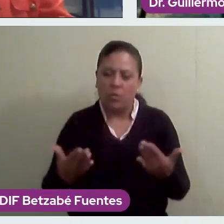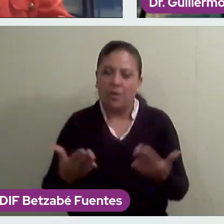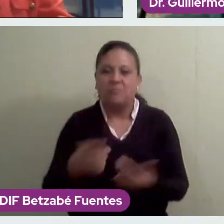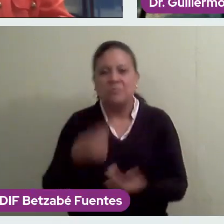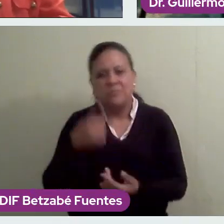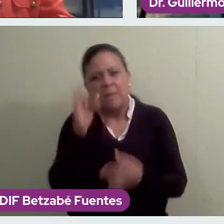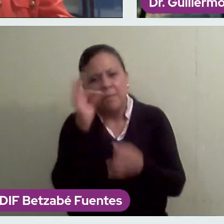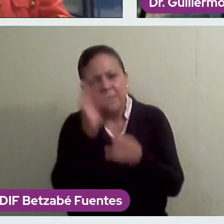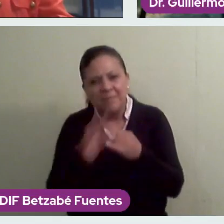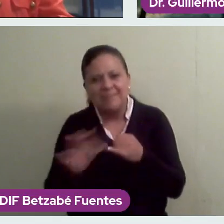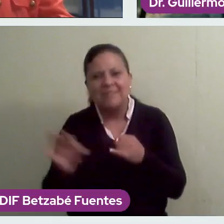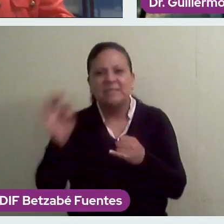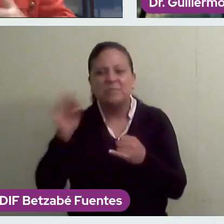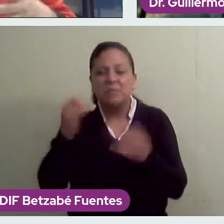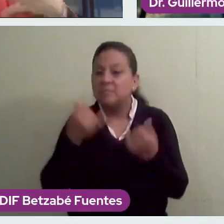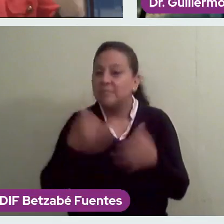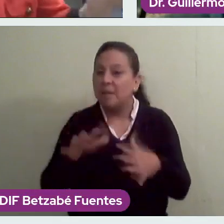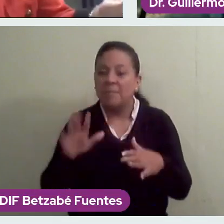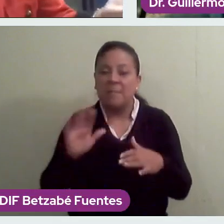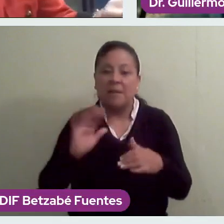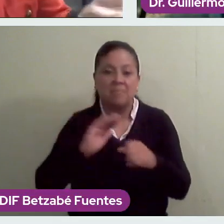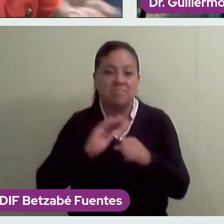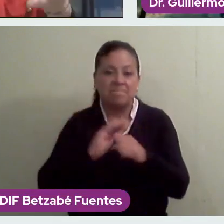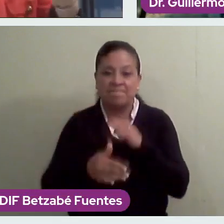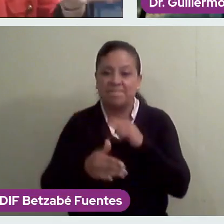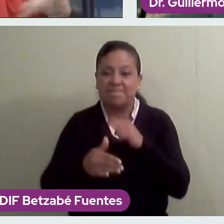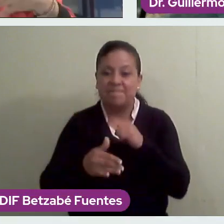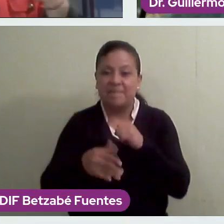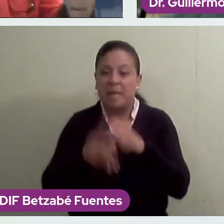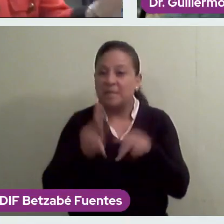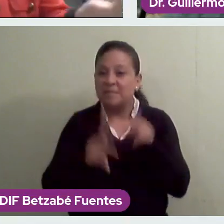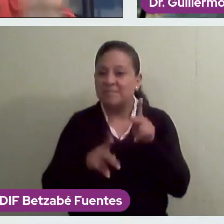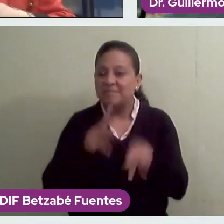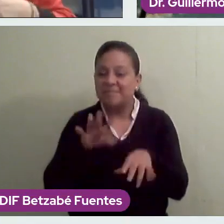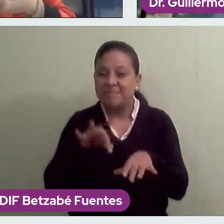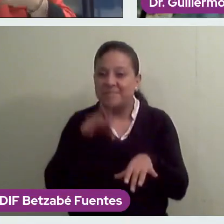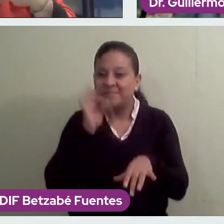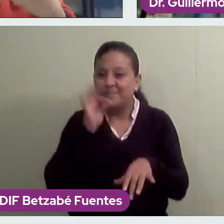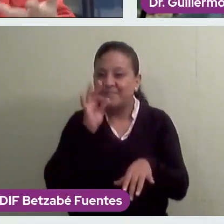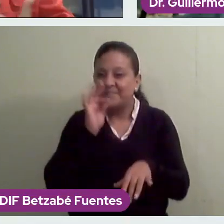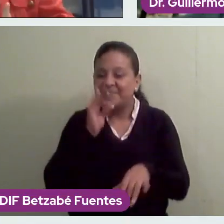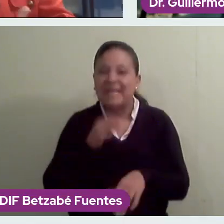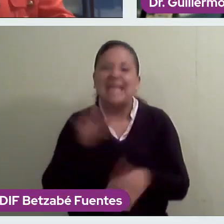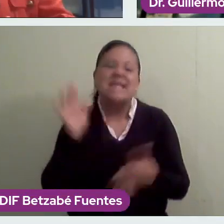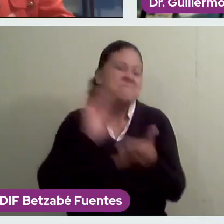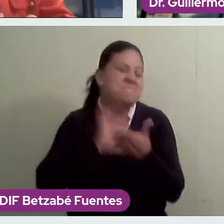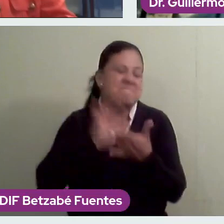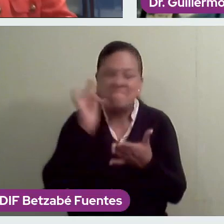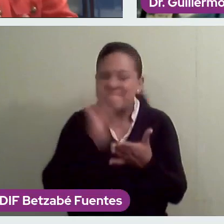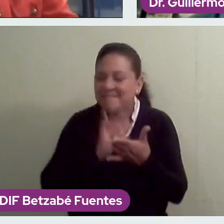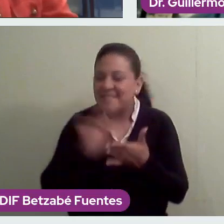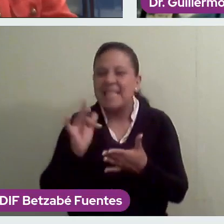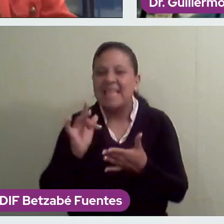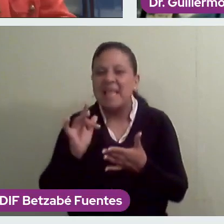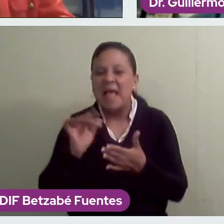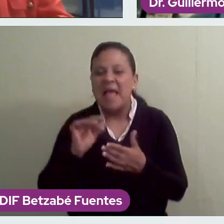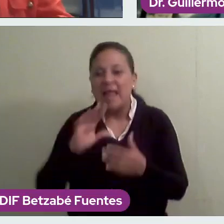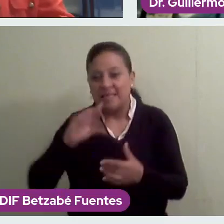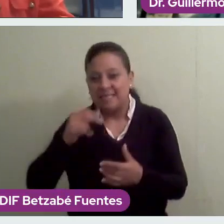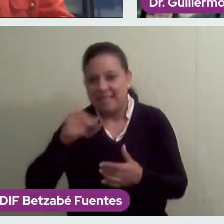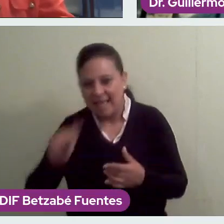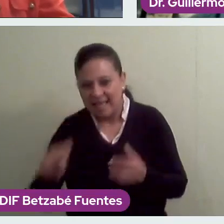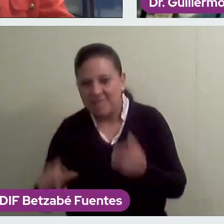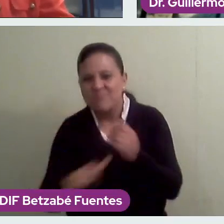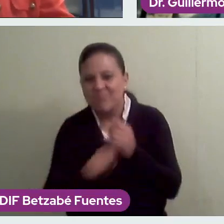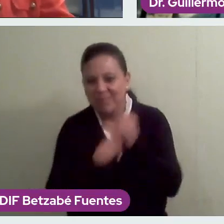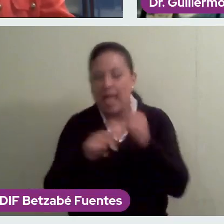doctor, pues para cerrar esta charla, en la cual le agradecen mil bendiciones, excelente, gracias, un tema muy interesante, muchas